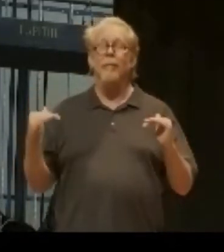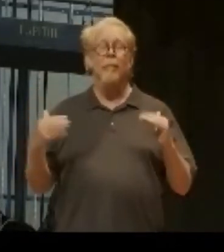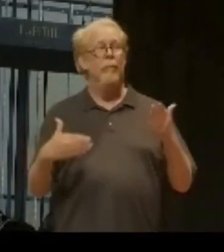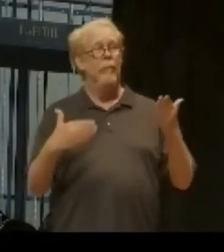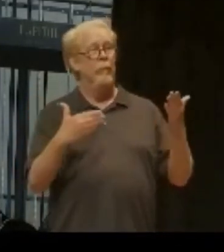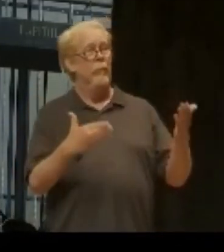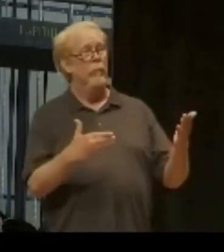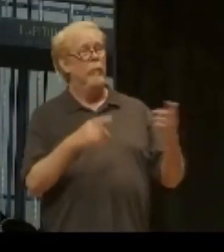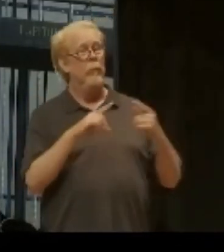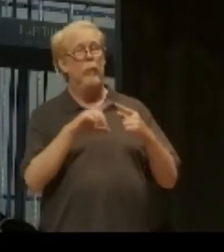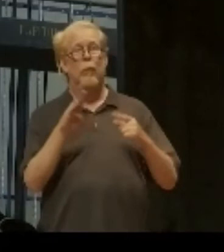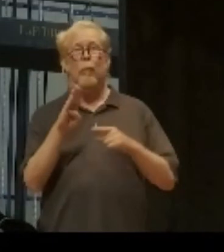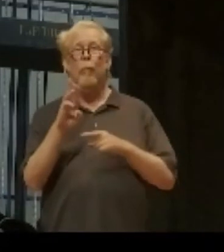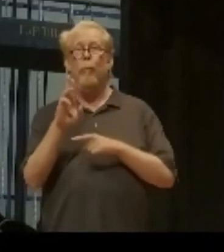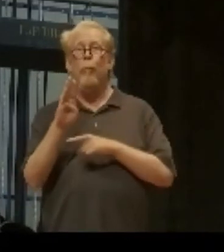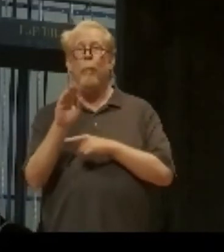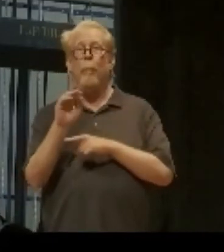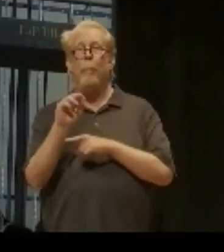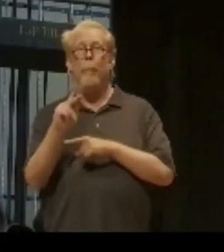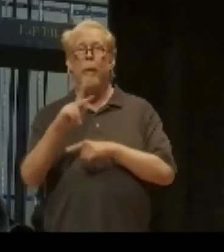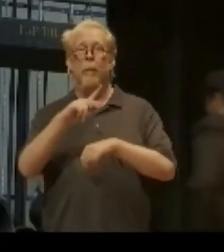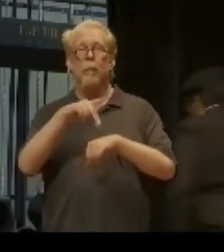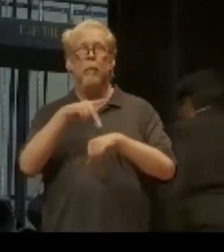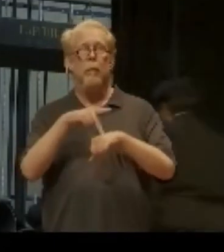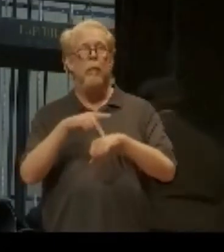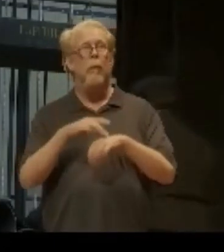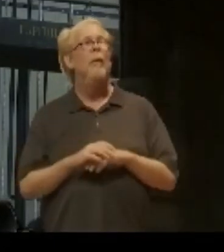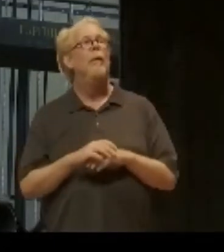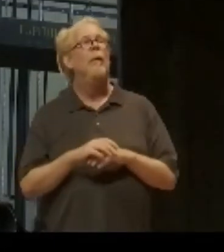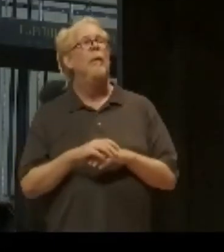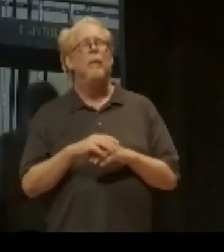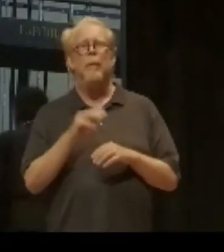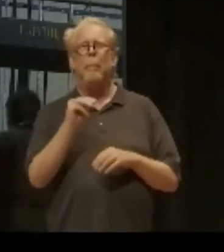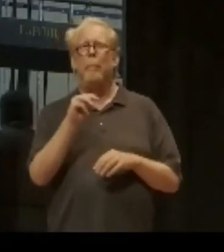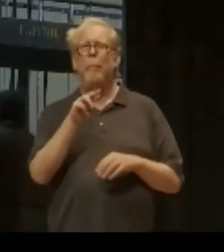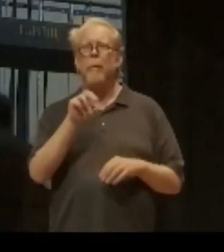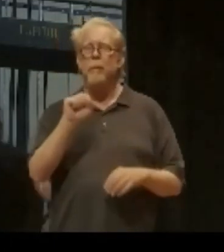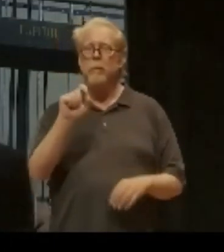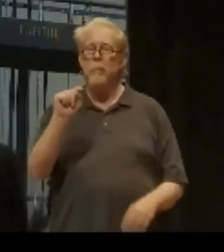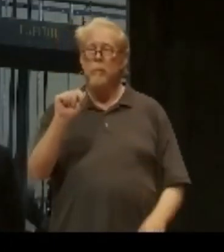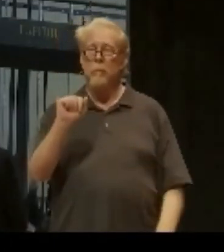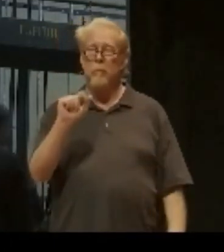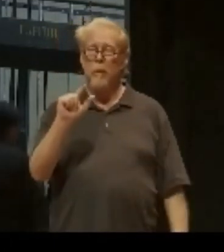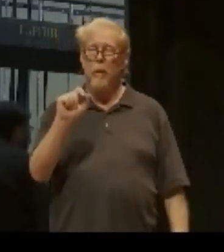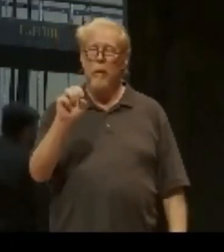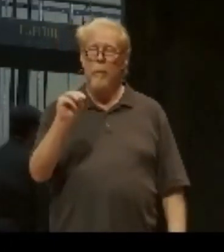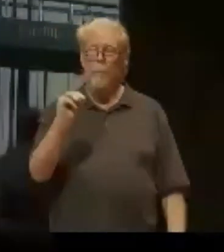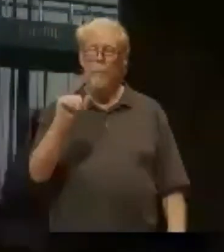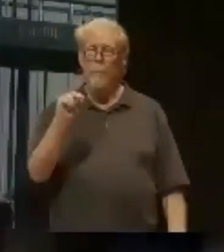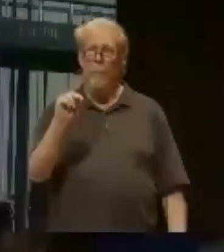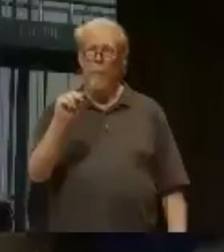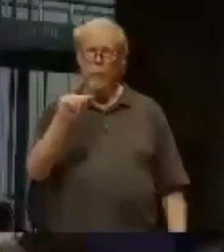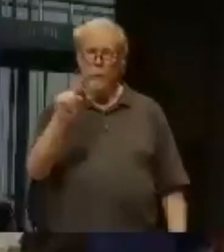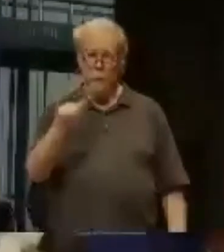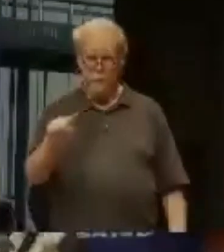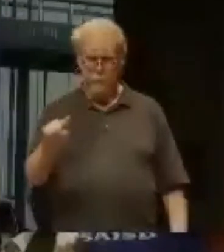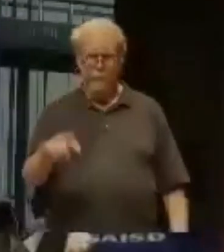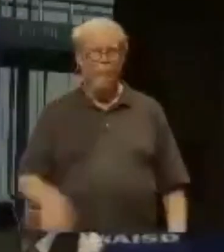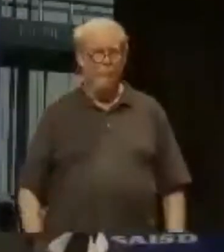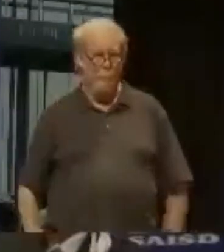1997. Ahora voy a dejarlos con la directora Talamantes, quien va a